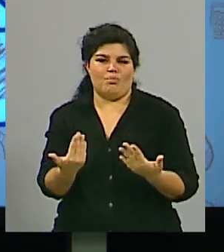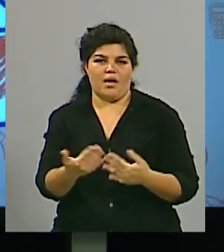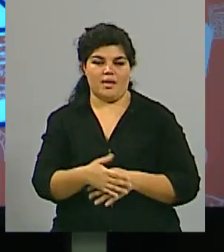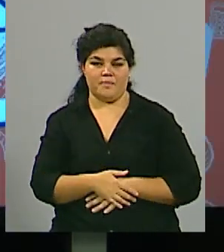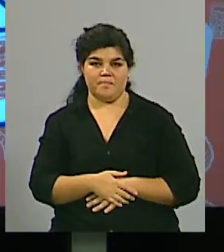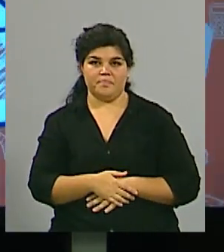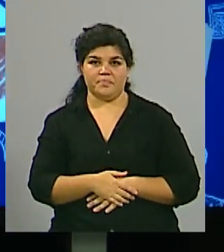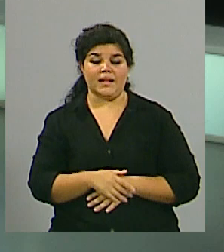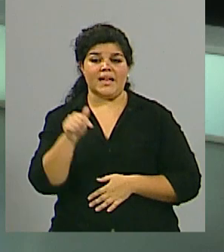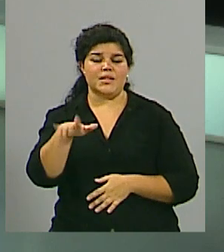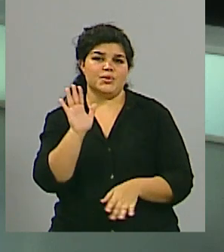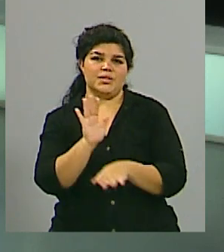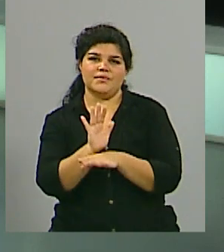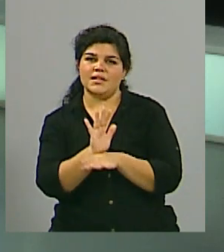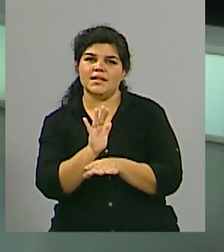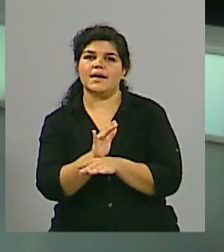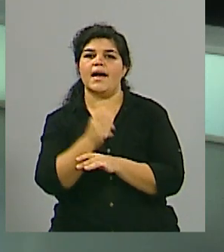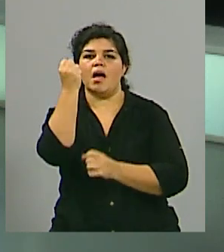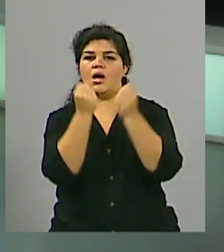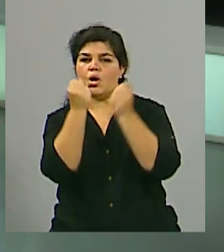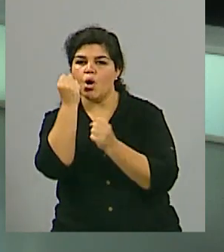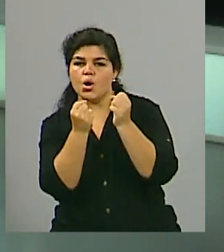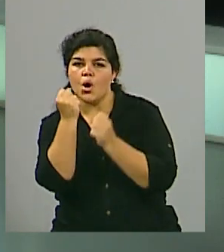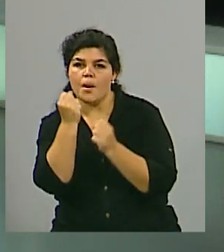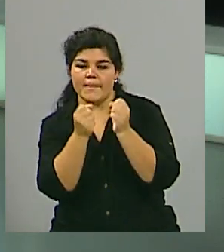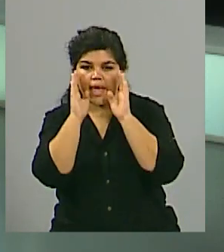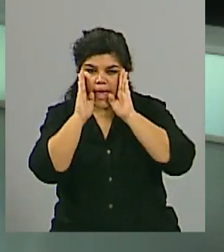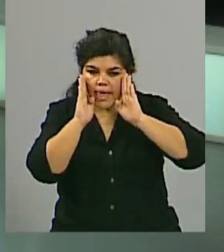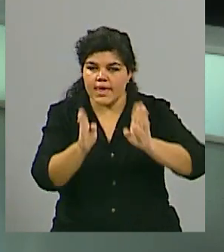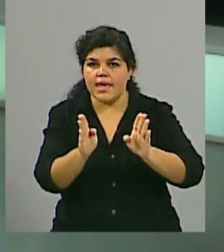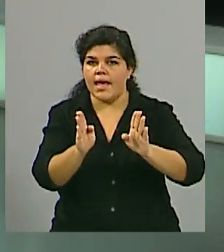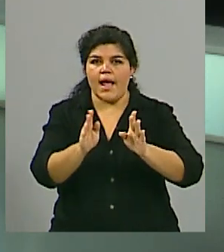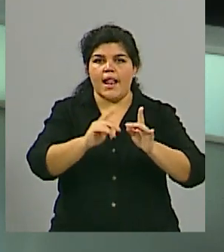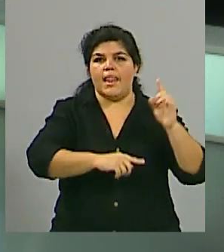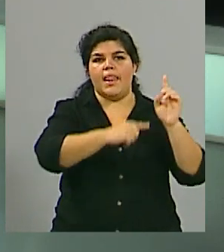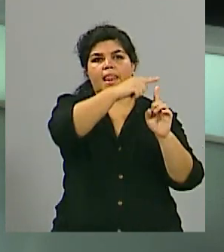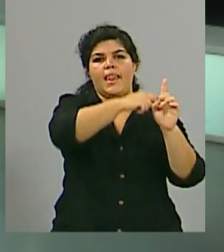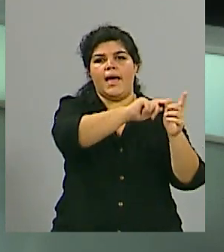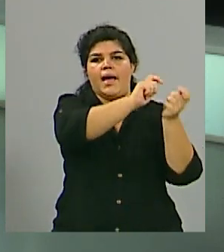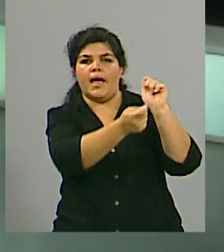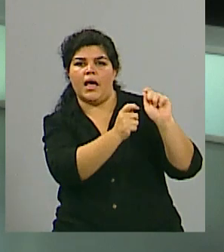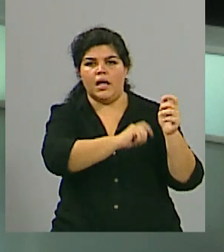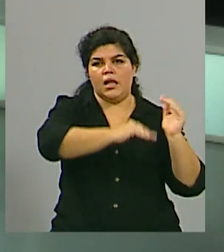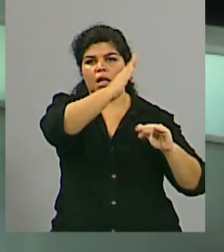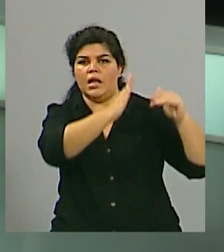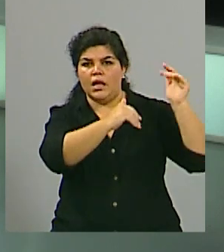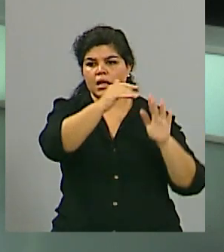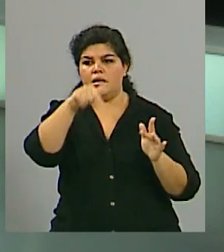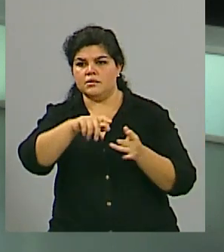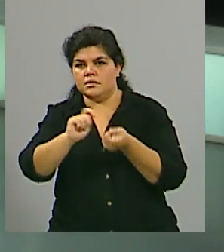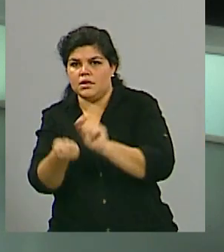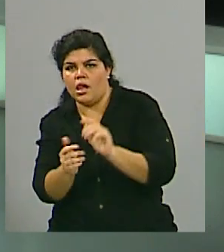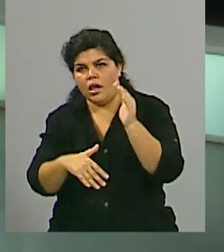termómetro económico, claro, etcétera, ¿no? Lo cierto es que está muy lejos porque China tiene unas políticas restrictivas en estos sentidos de